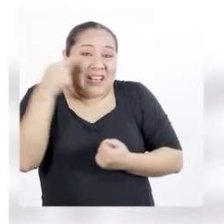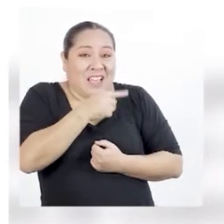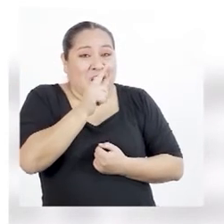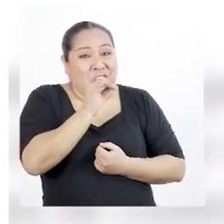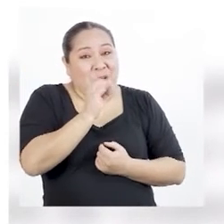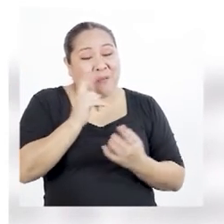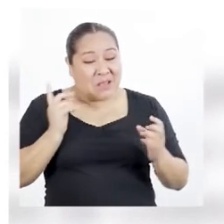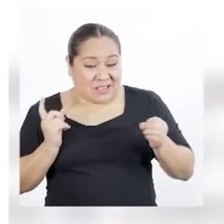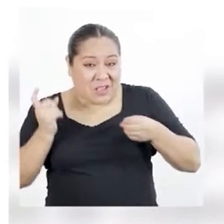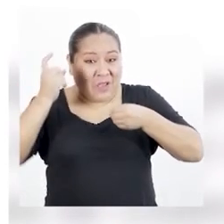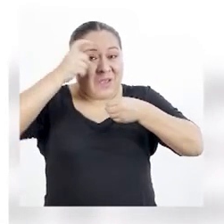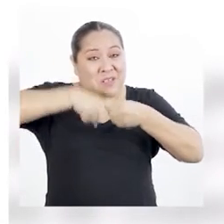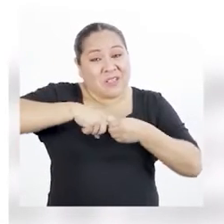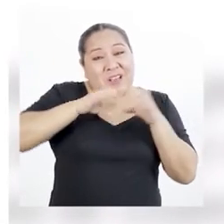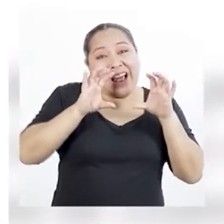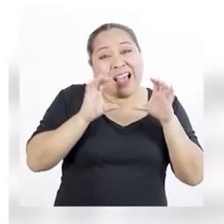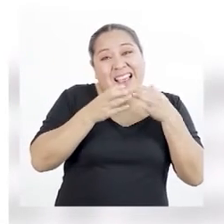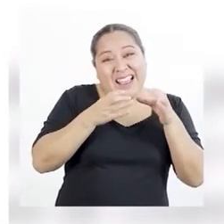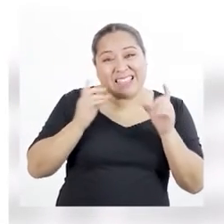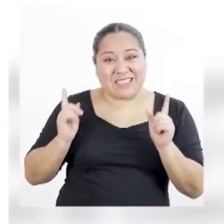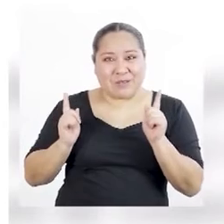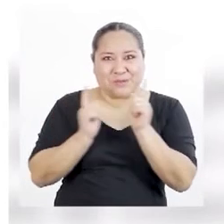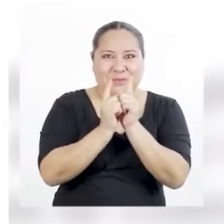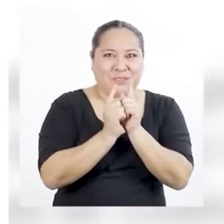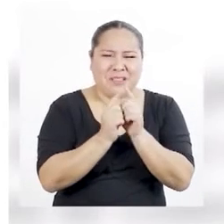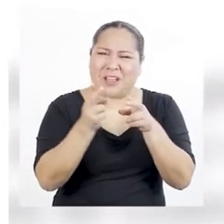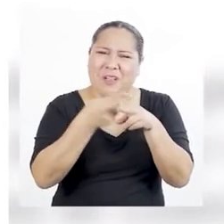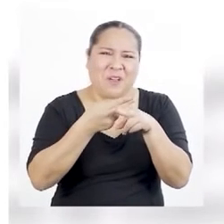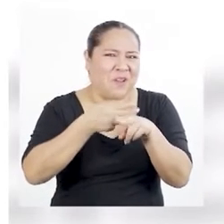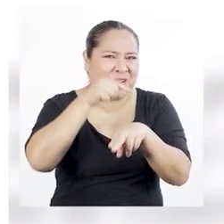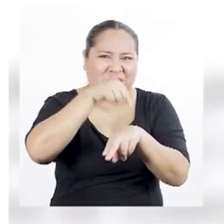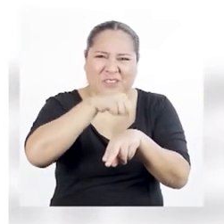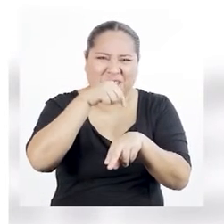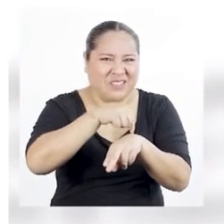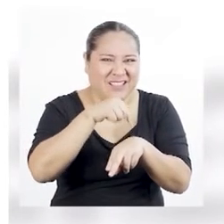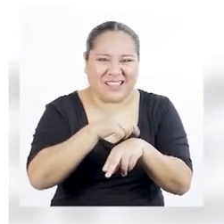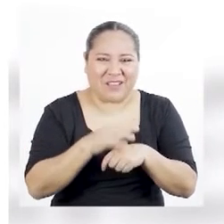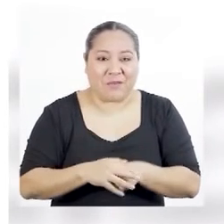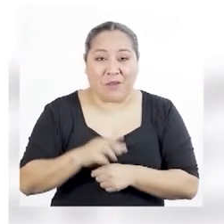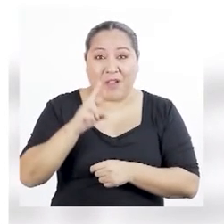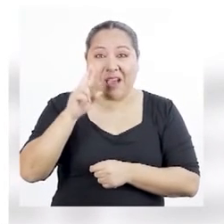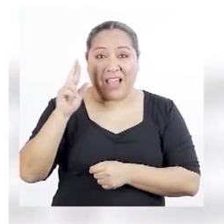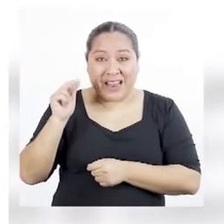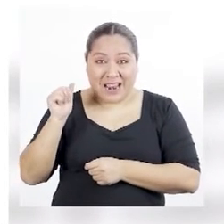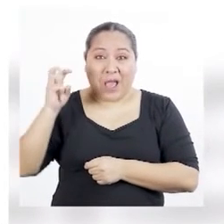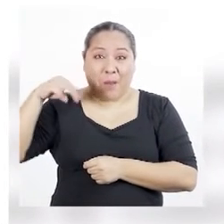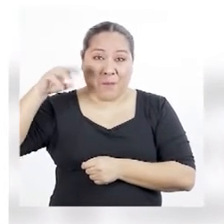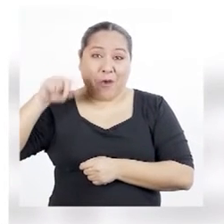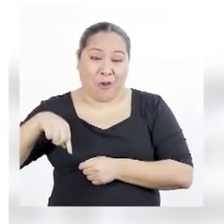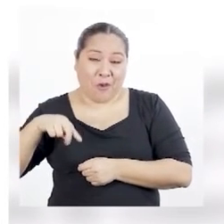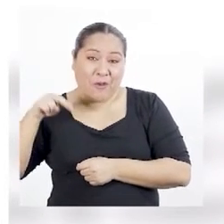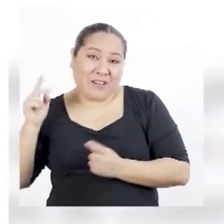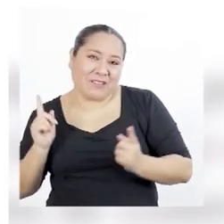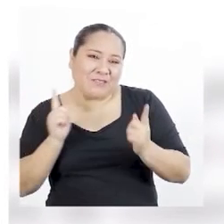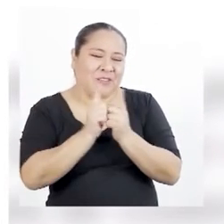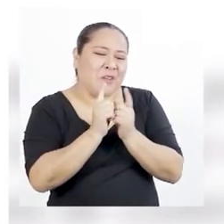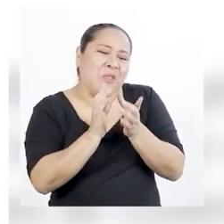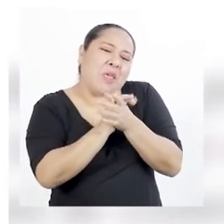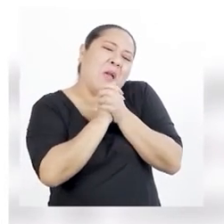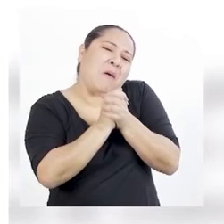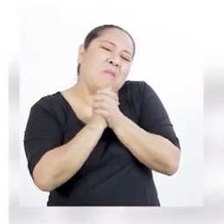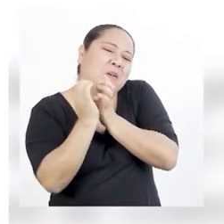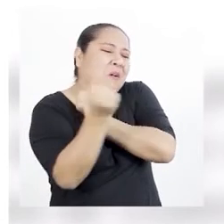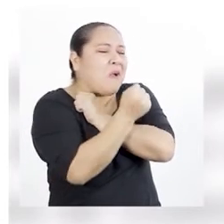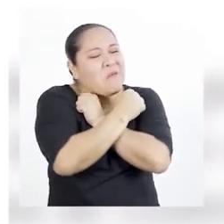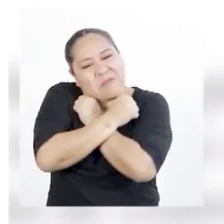lo integró a la clase y en muy poco tiempo, Ramón se convirtió en un amigo